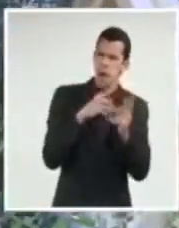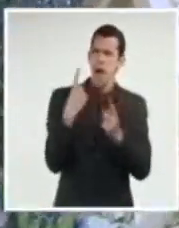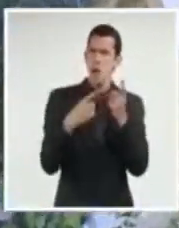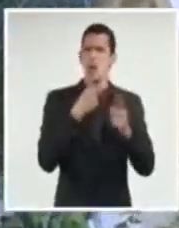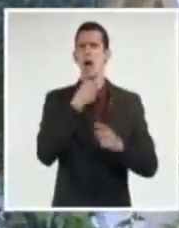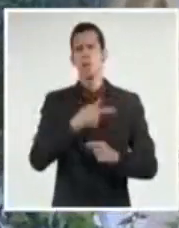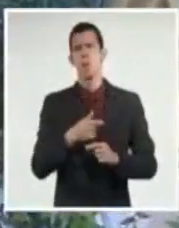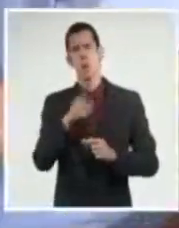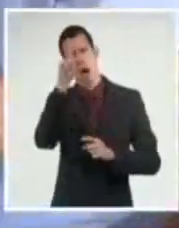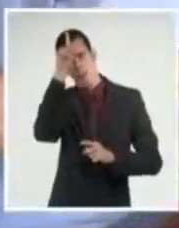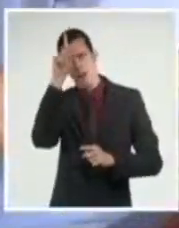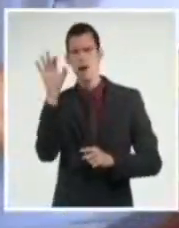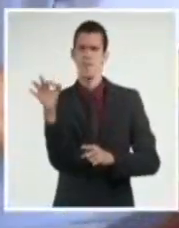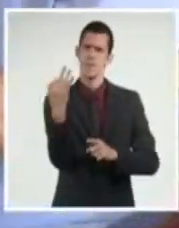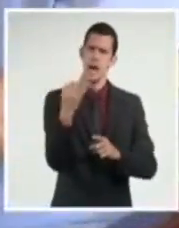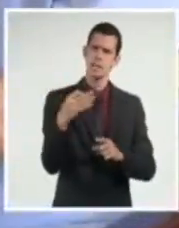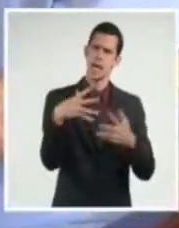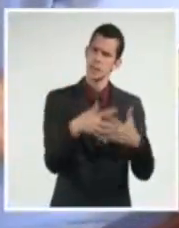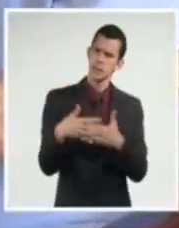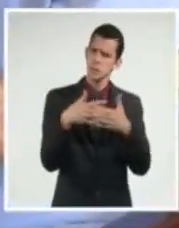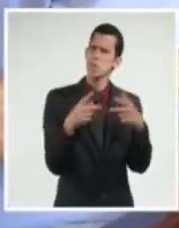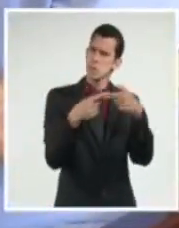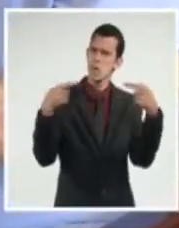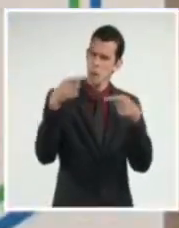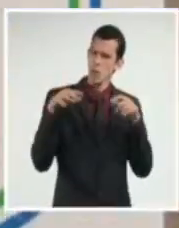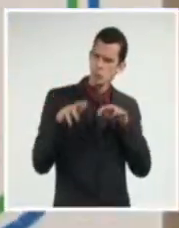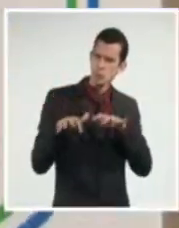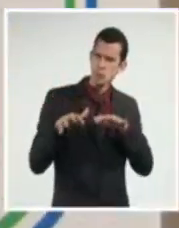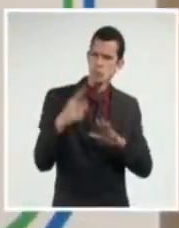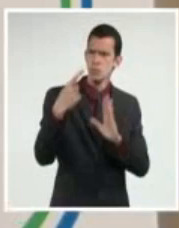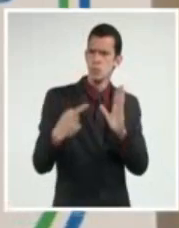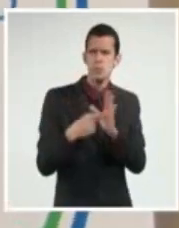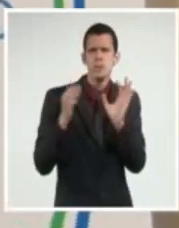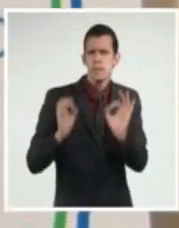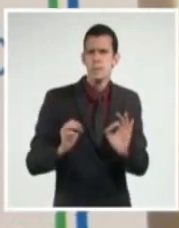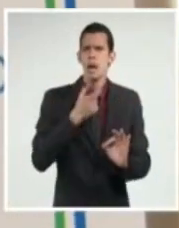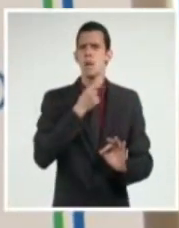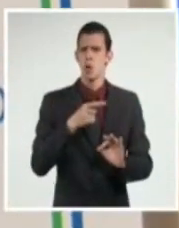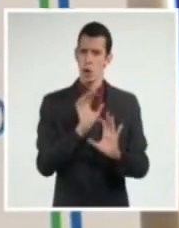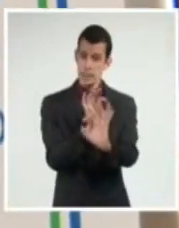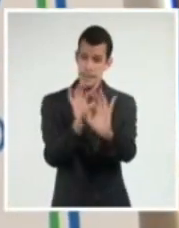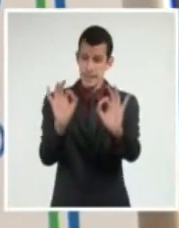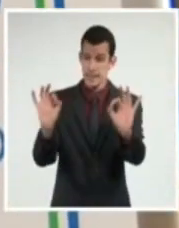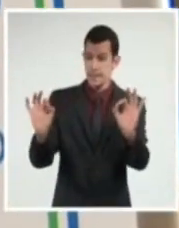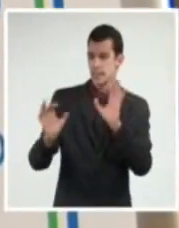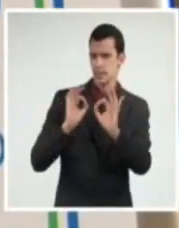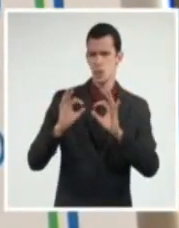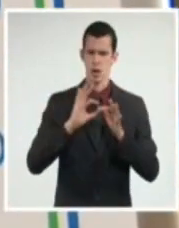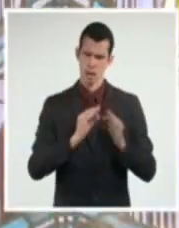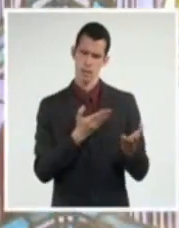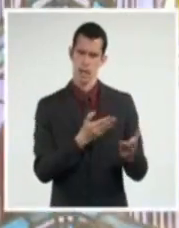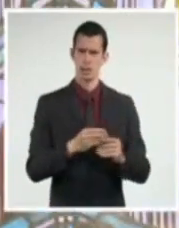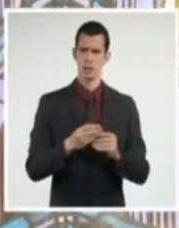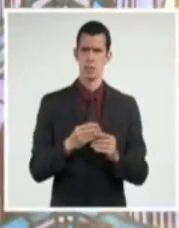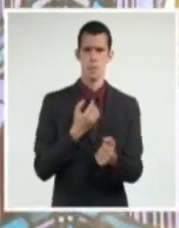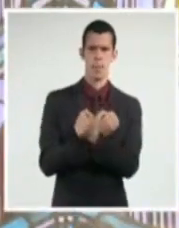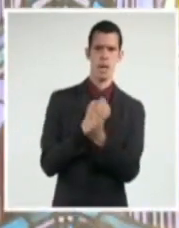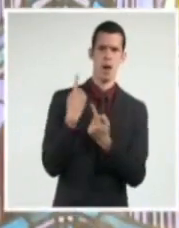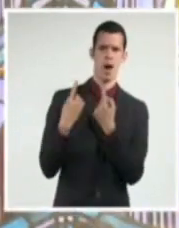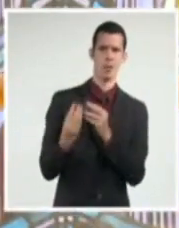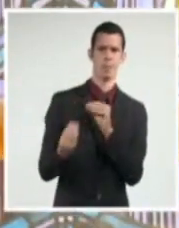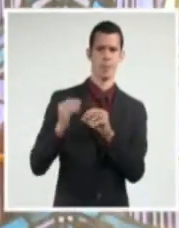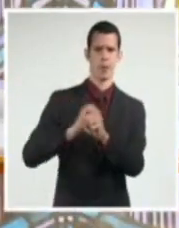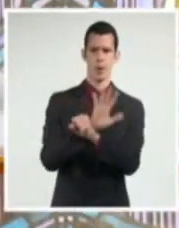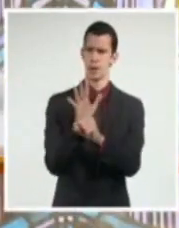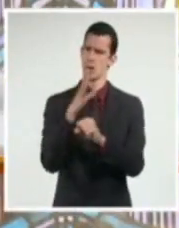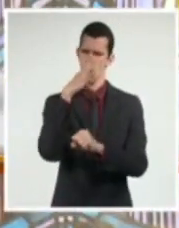como Alemania, Francia y Estados Unidos, siempre con la garantía de un turismo higiénico y seguro. Este mes de enero va muy bien, con